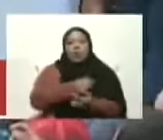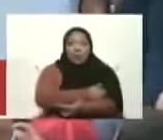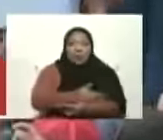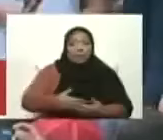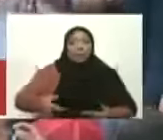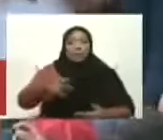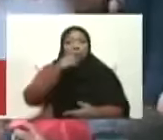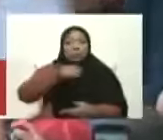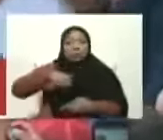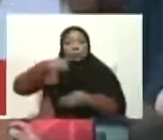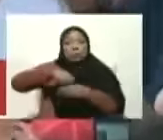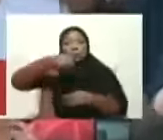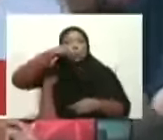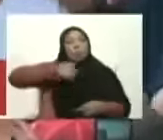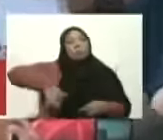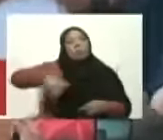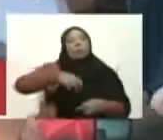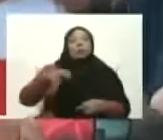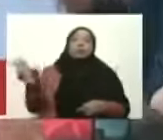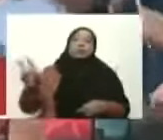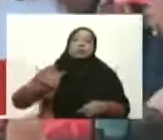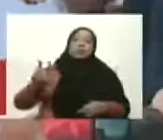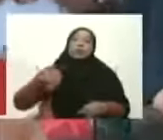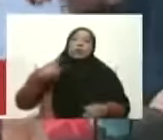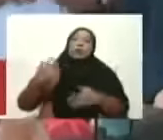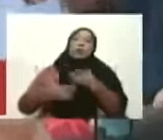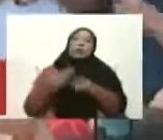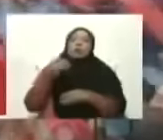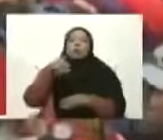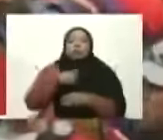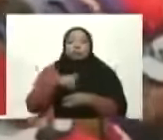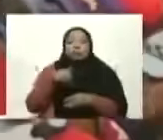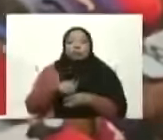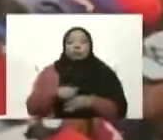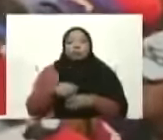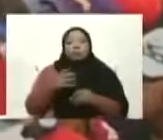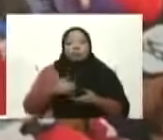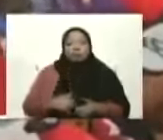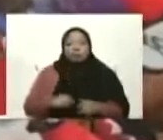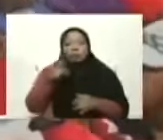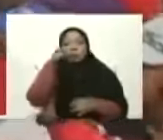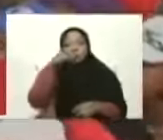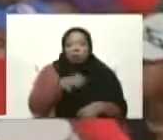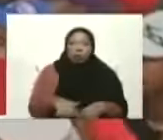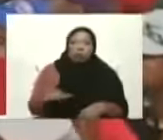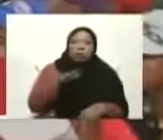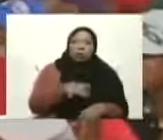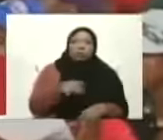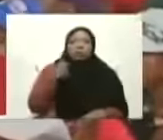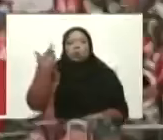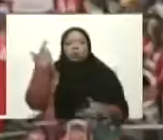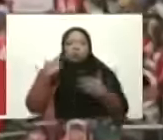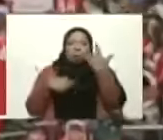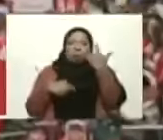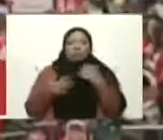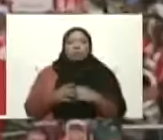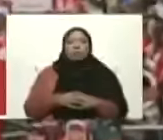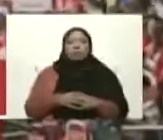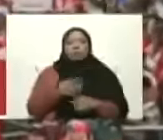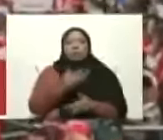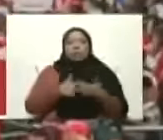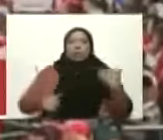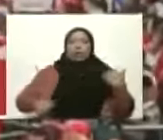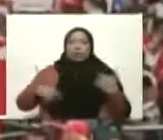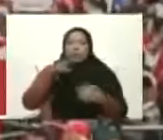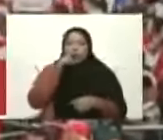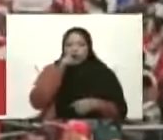de votos del pueblo de Venezuela para elegir a un hijo del pueblo, a un hijo de Chávez, a Nicolás